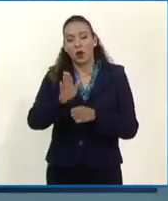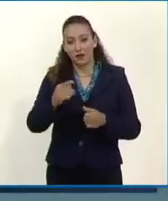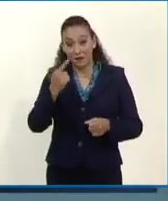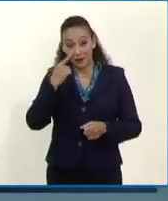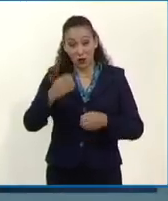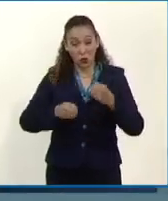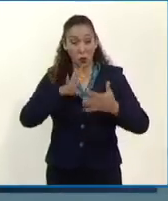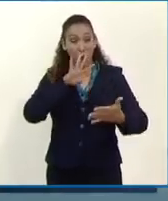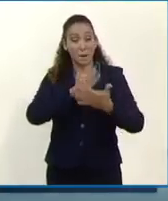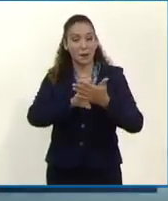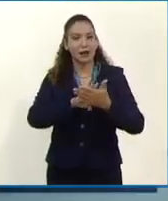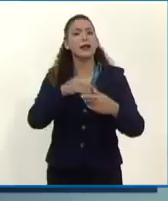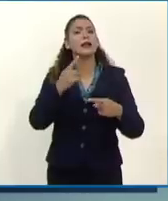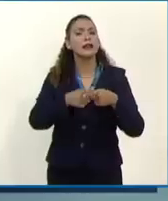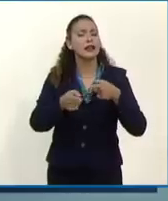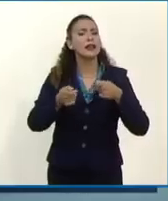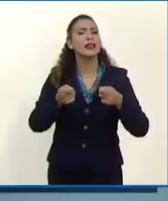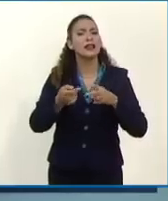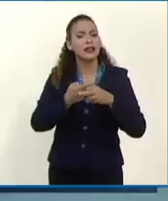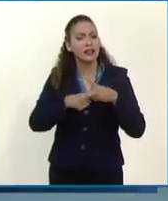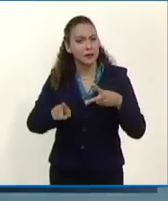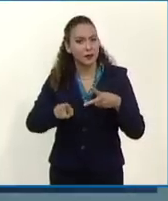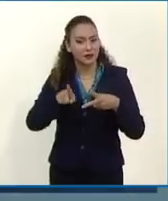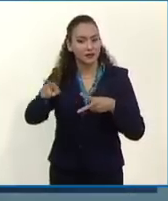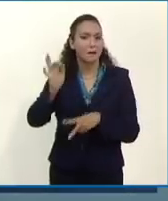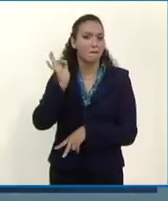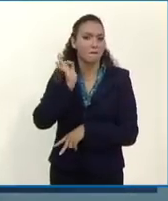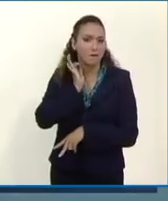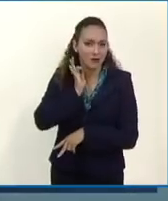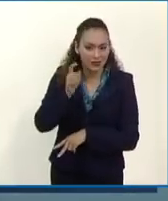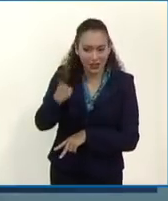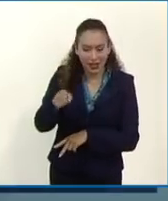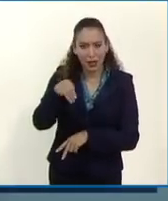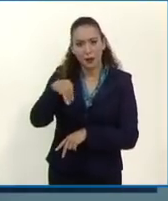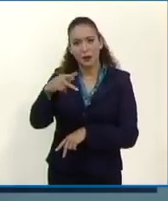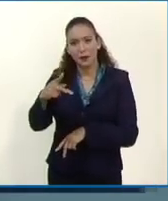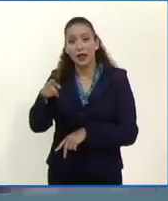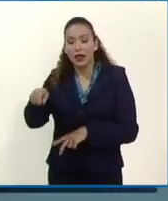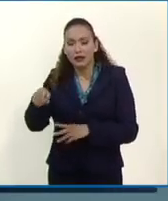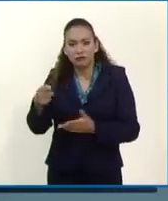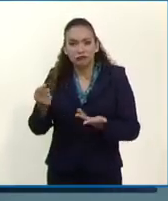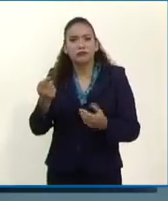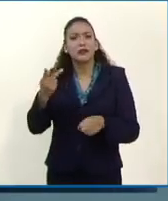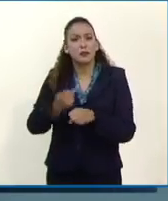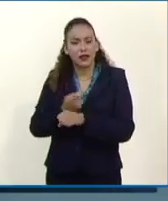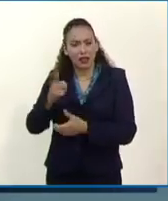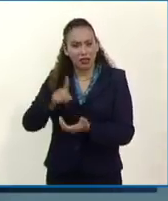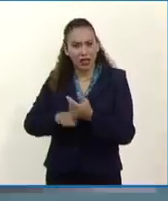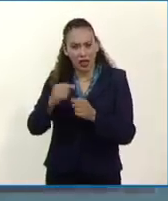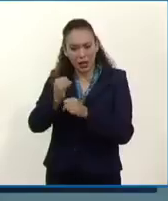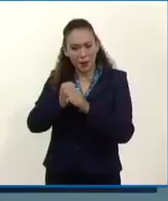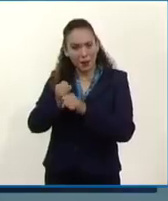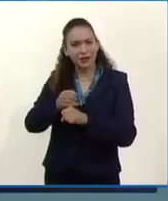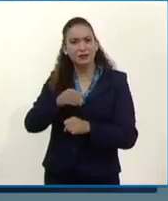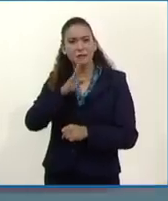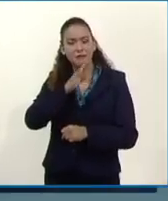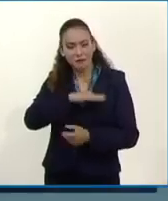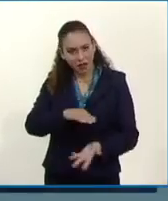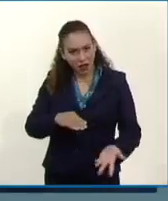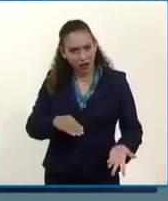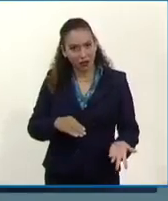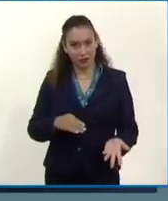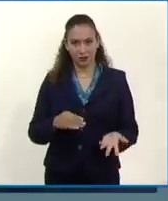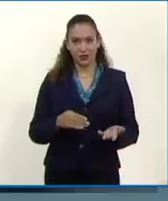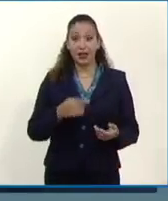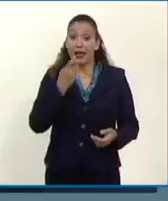la procuración y no advierto en las reformas nada. Es más, tal parece que hay una aceptación